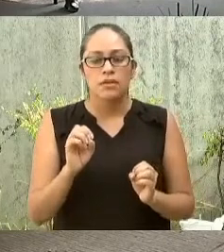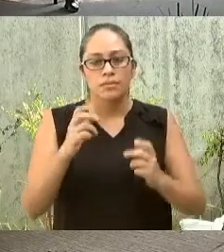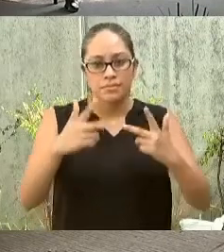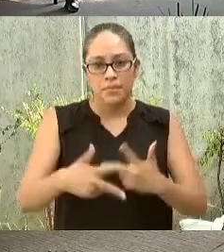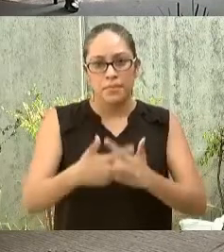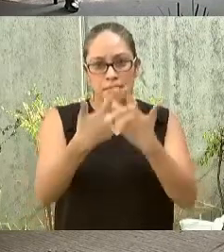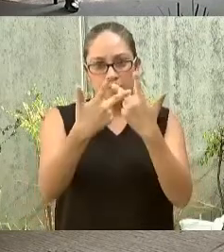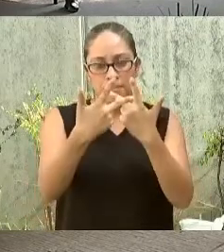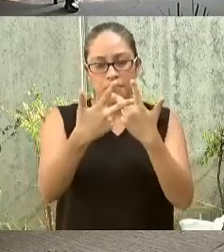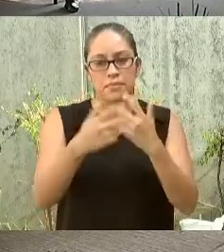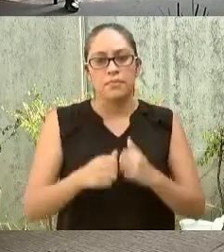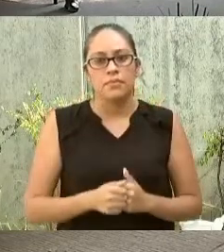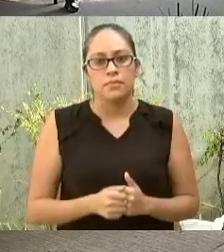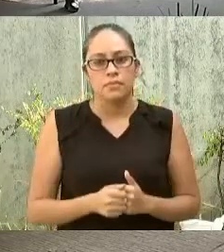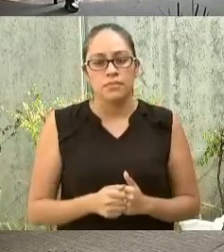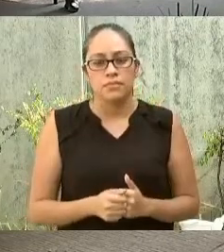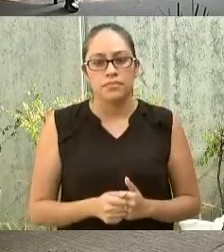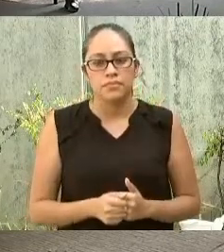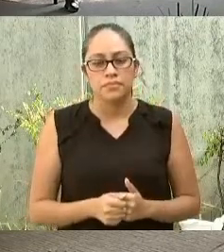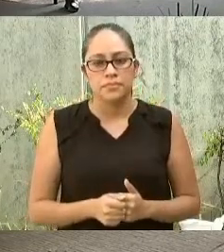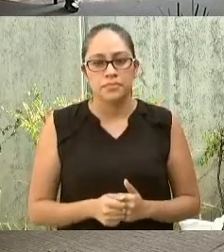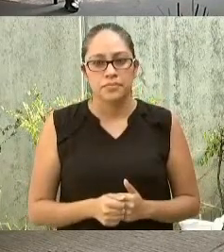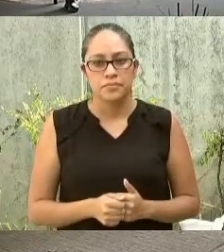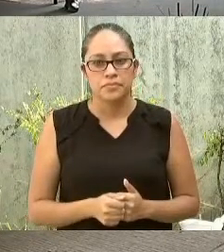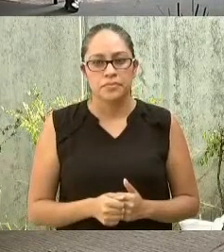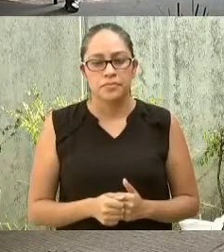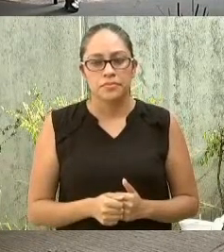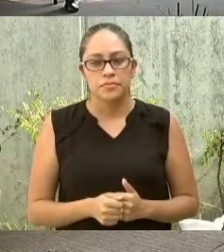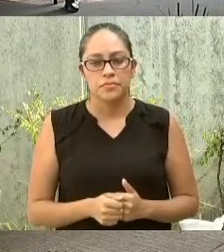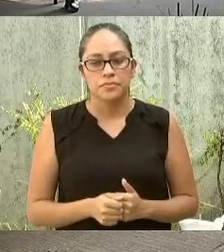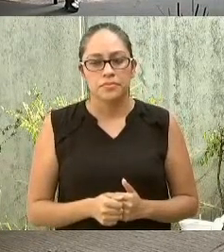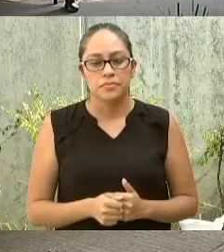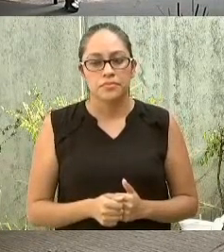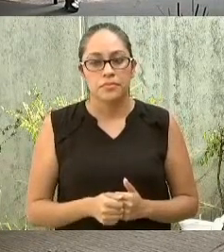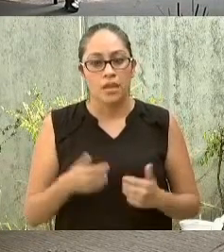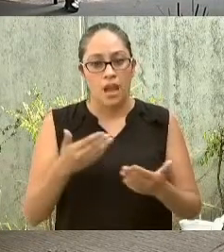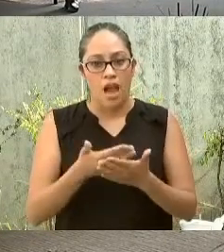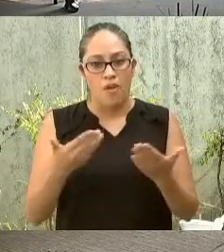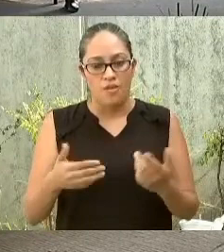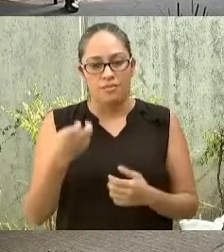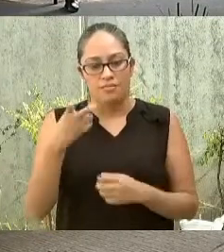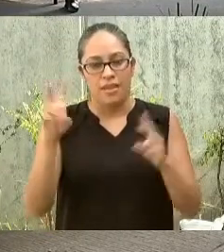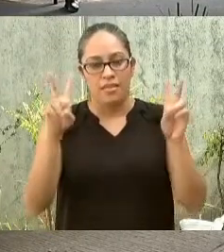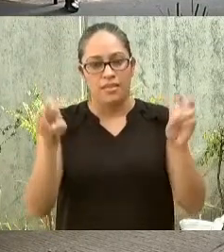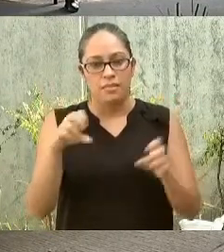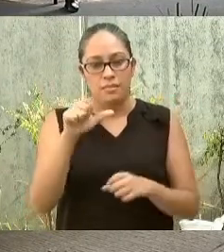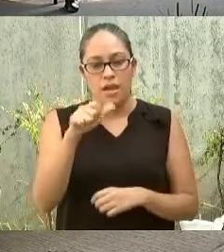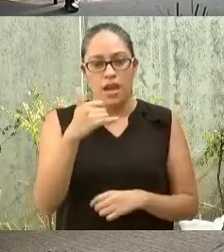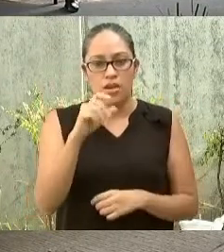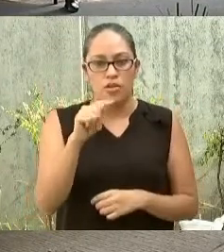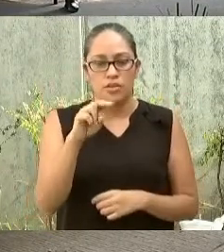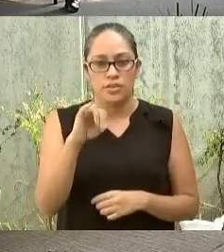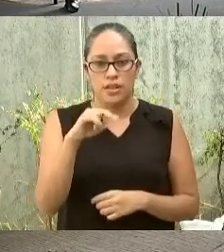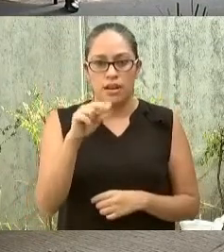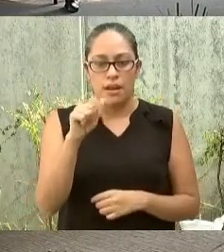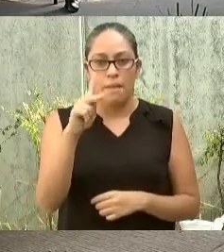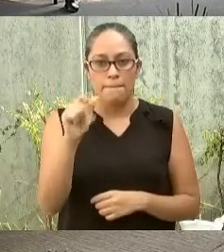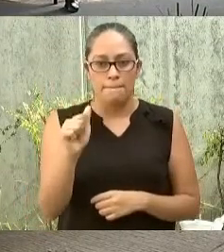videos, ahora con lo de Ayotzinapa, hace relativamente poco.